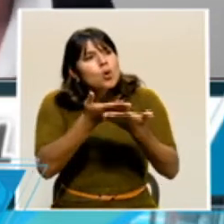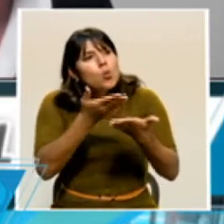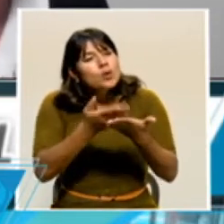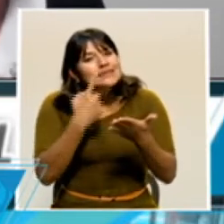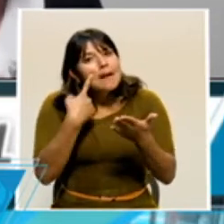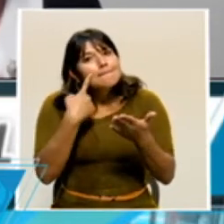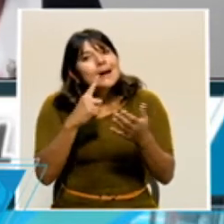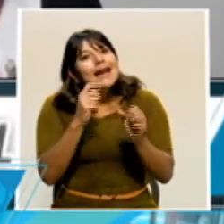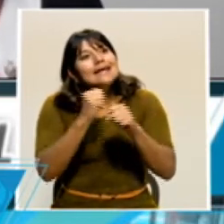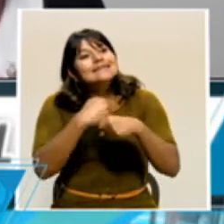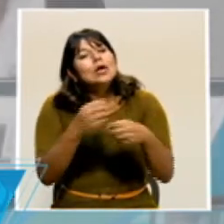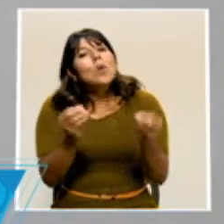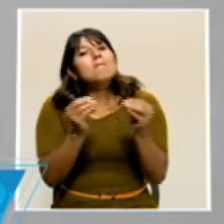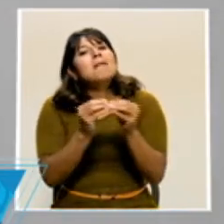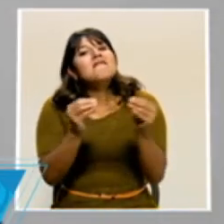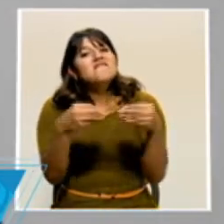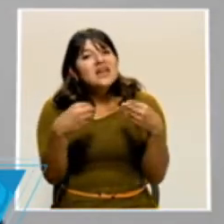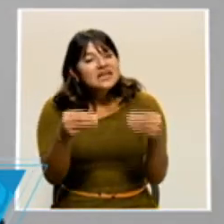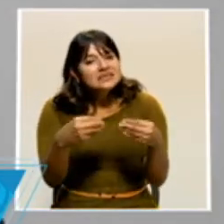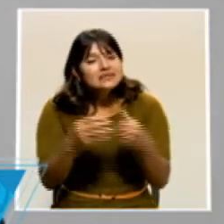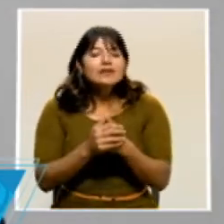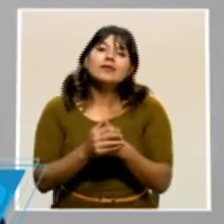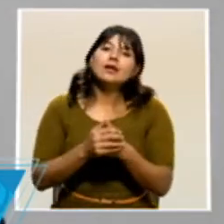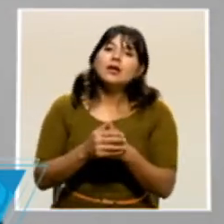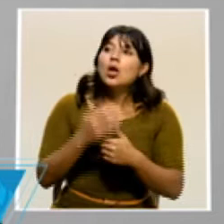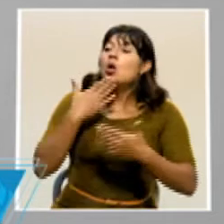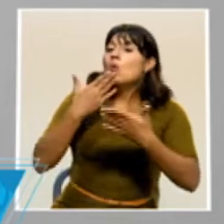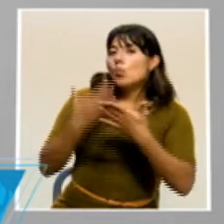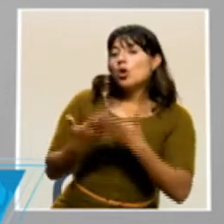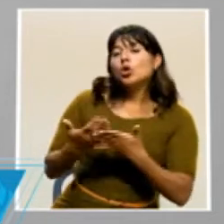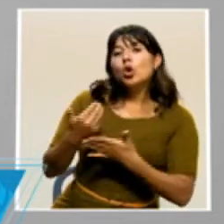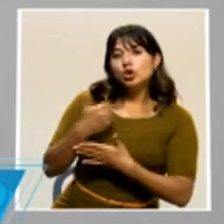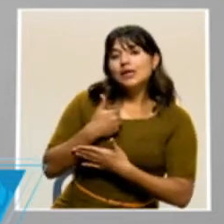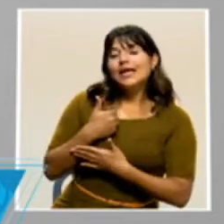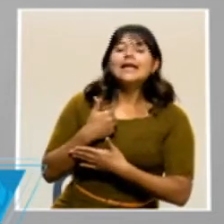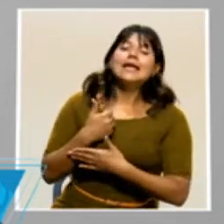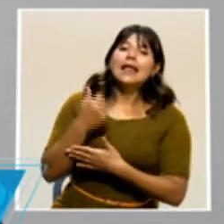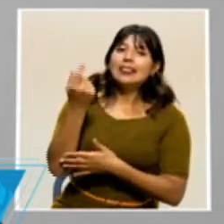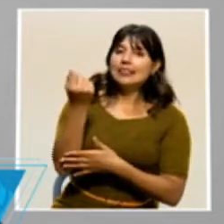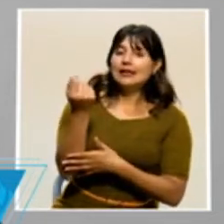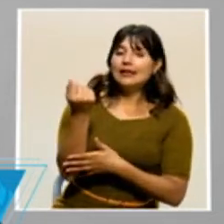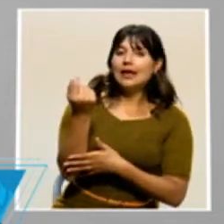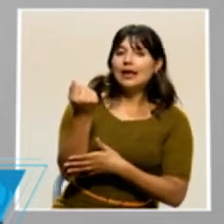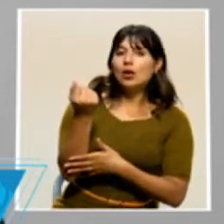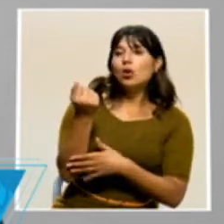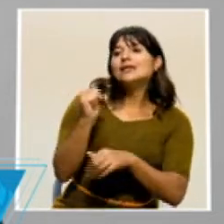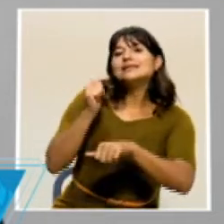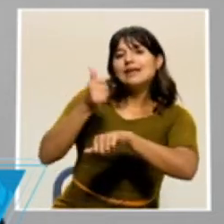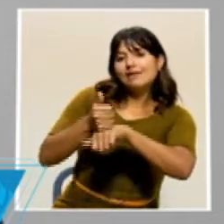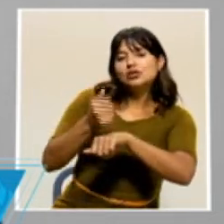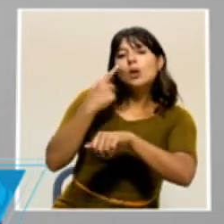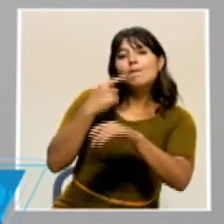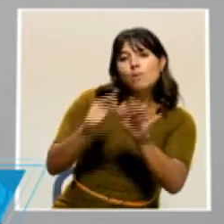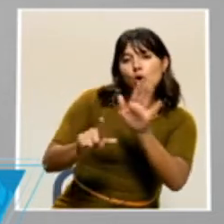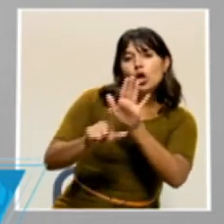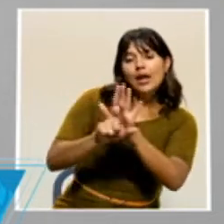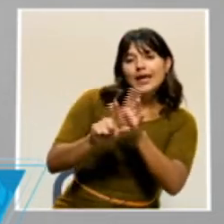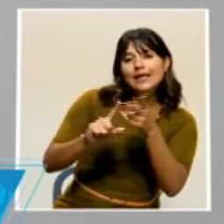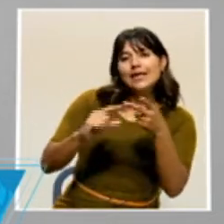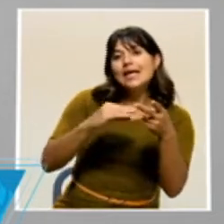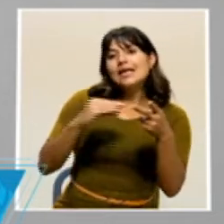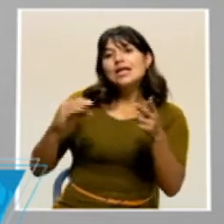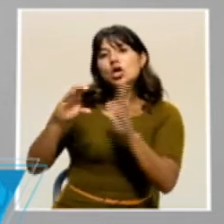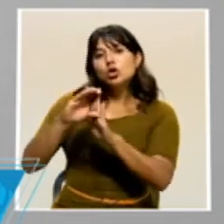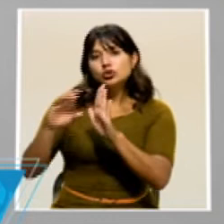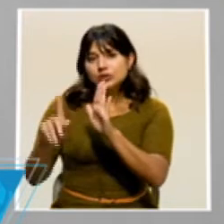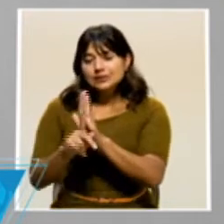bueno, tiene ya digamos los recursos atados, muchos de ellos por ley y también por constitución. En